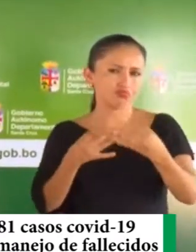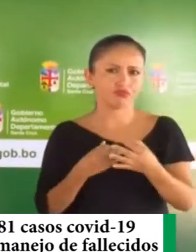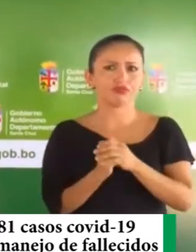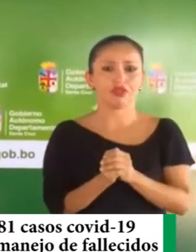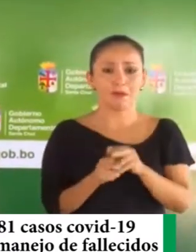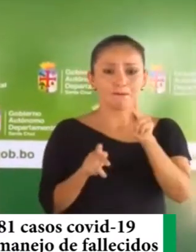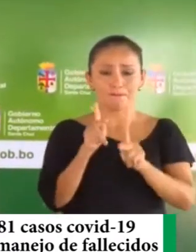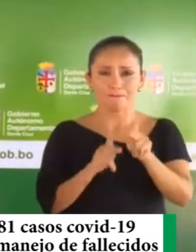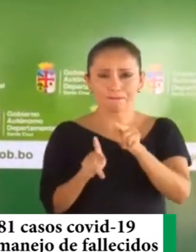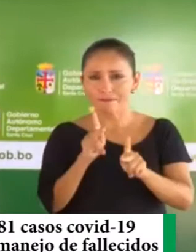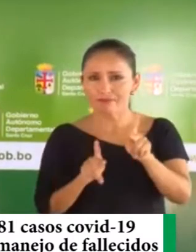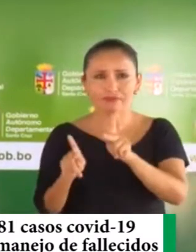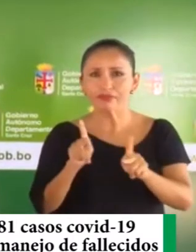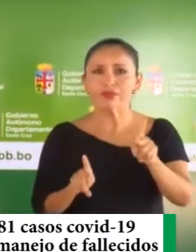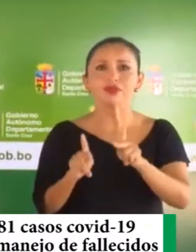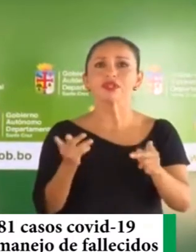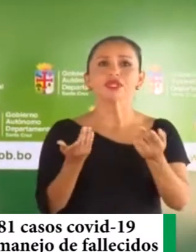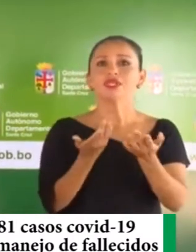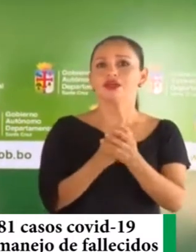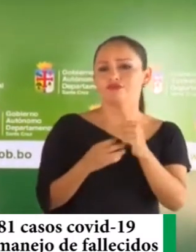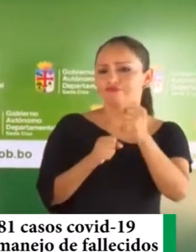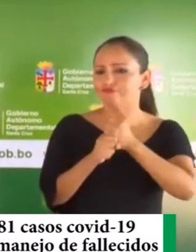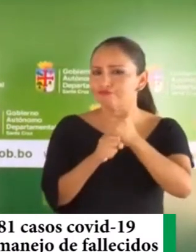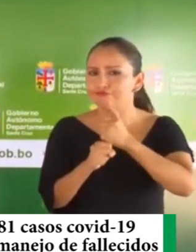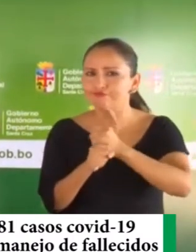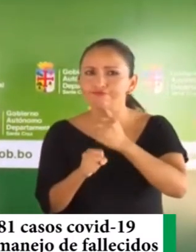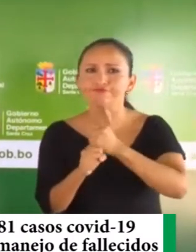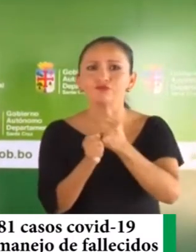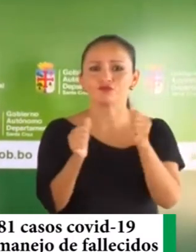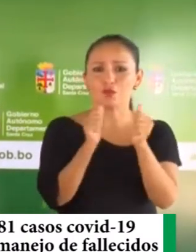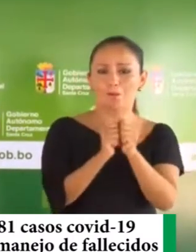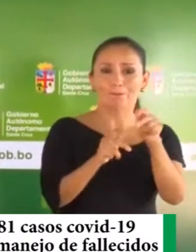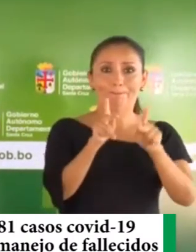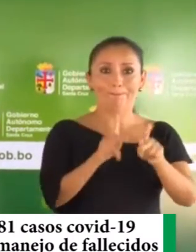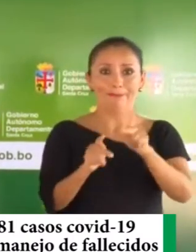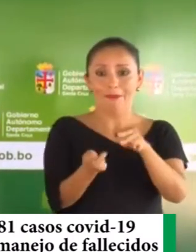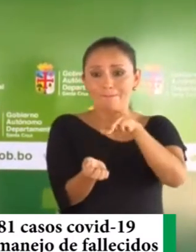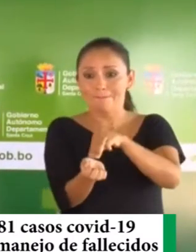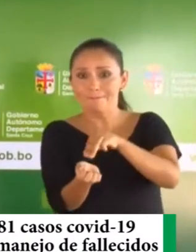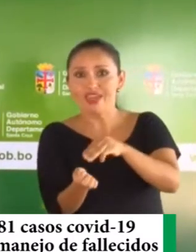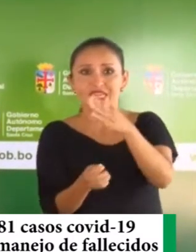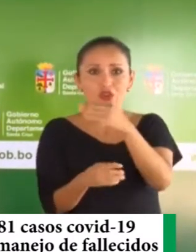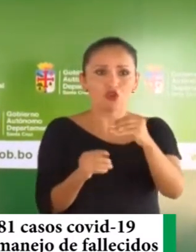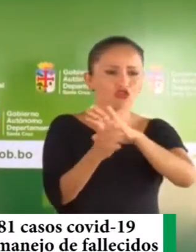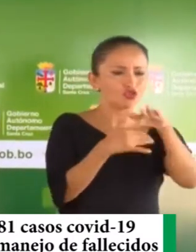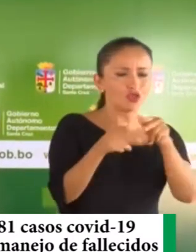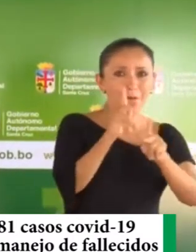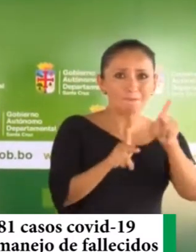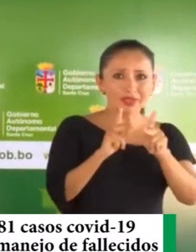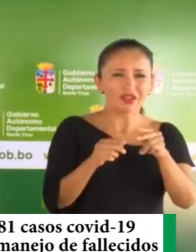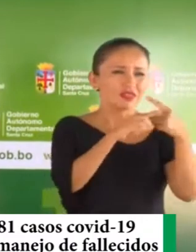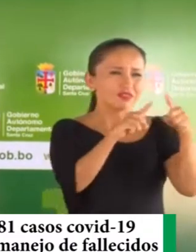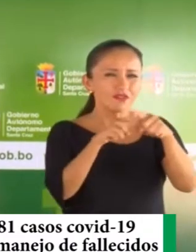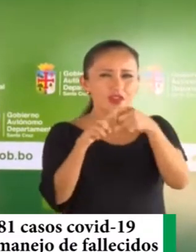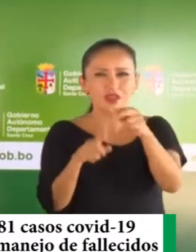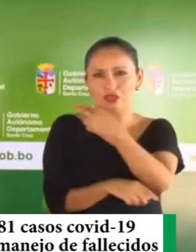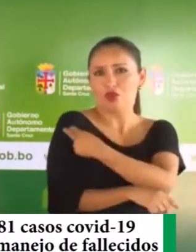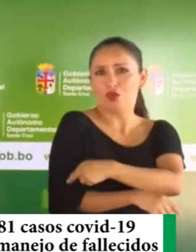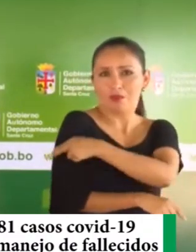que nuestra gente está trabajando con el personal médico y paramédico de diferentes hospitales